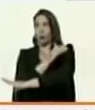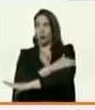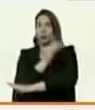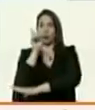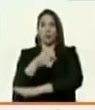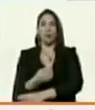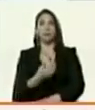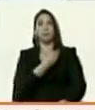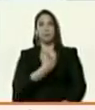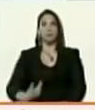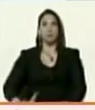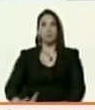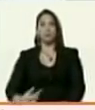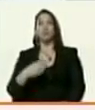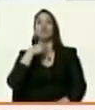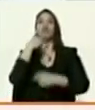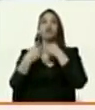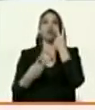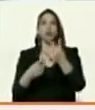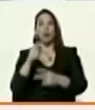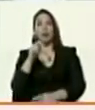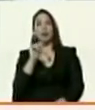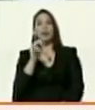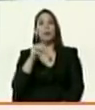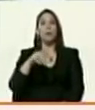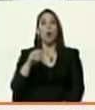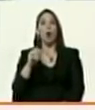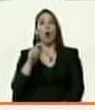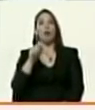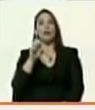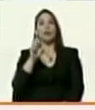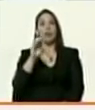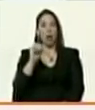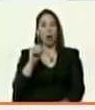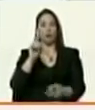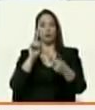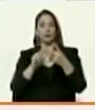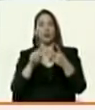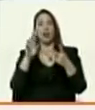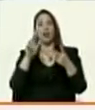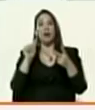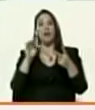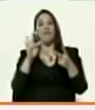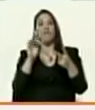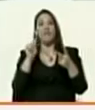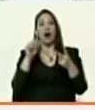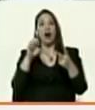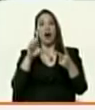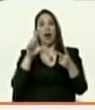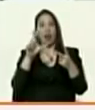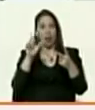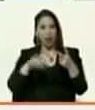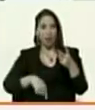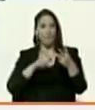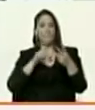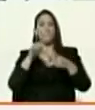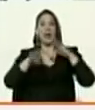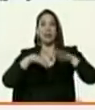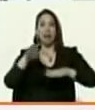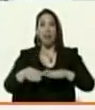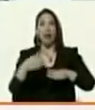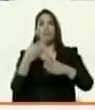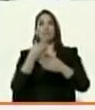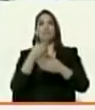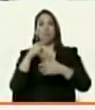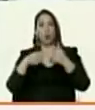al diputado Timoteo Zambrano, a Rafael Marín, a los miembros de Avanzada Progresista, a los miembros